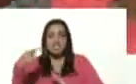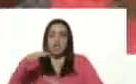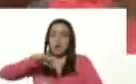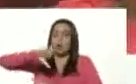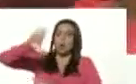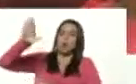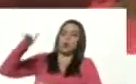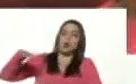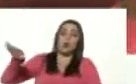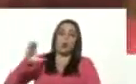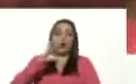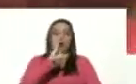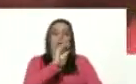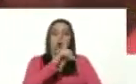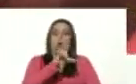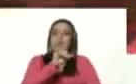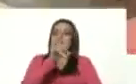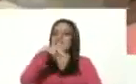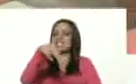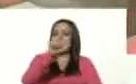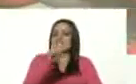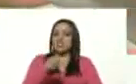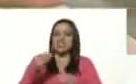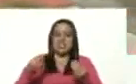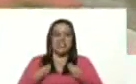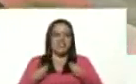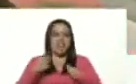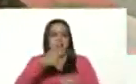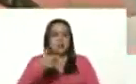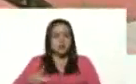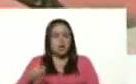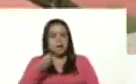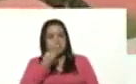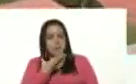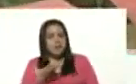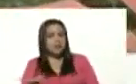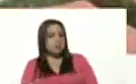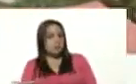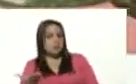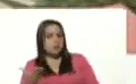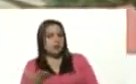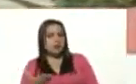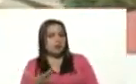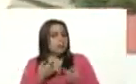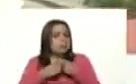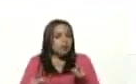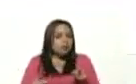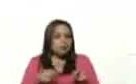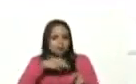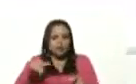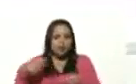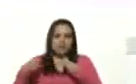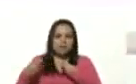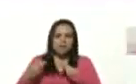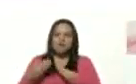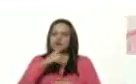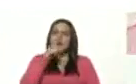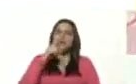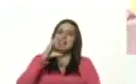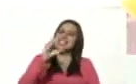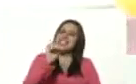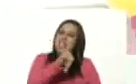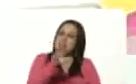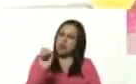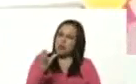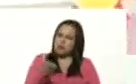Y entonces uno decía, bueno, las colinas es donde viven la gente que vive bien y bonito. Y resulta que donde nosotros vivimos es el cerro. Bueno, fíjense